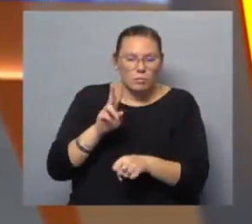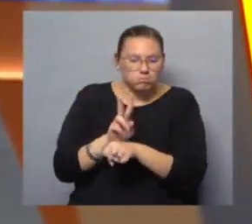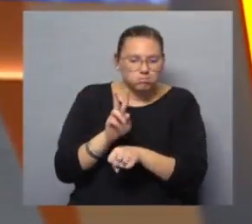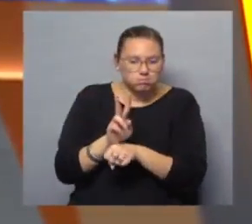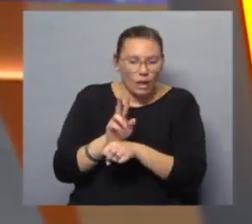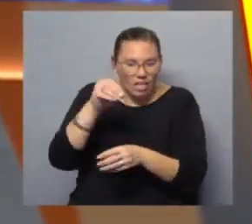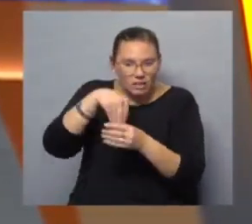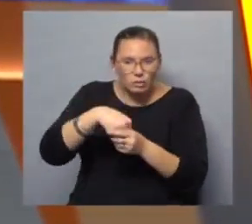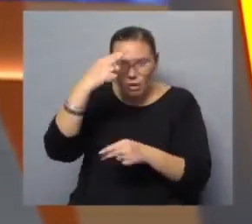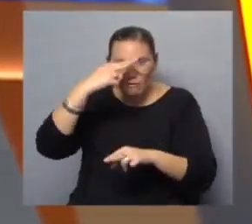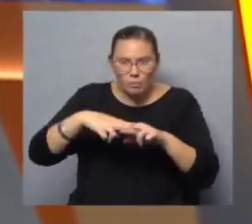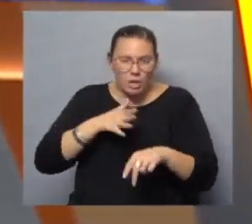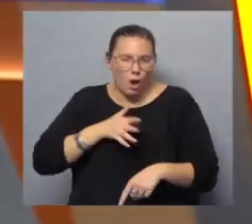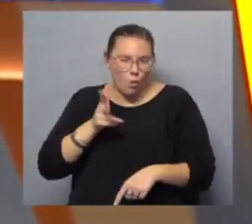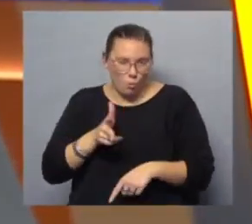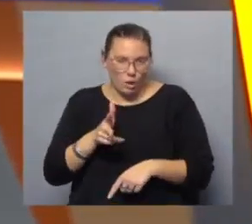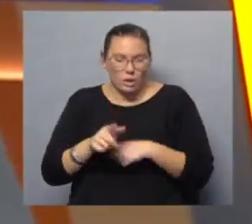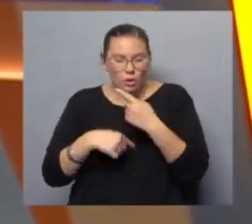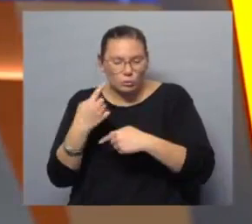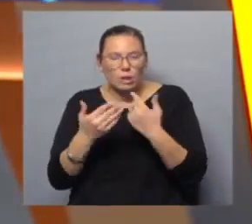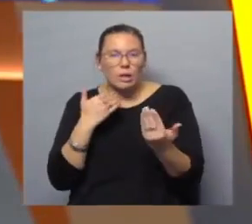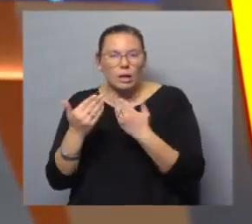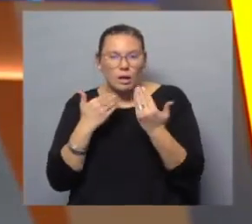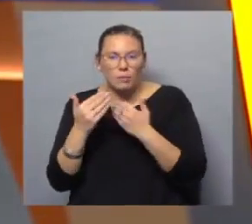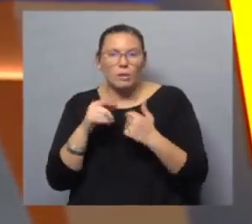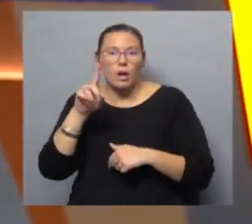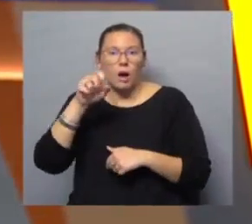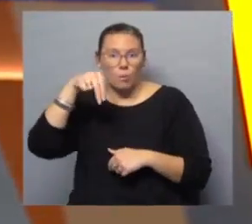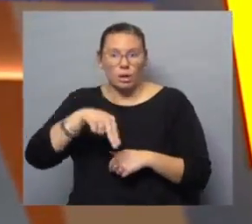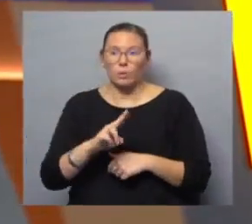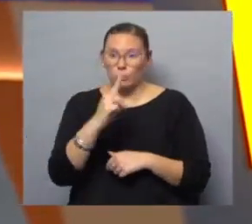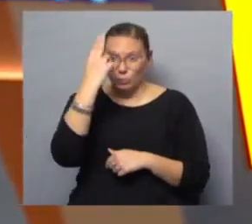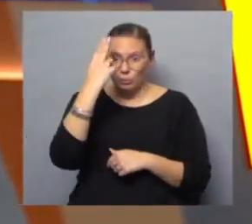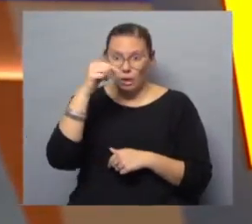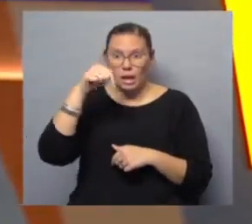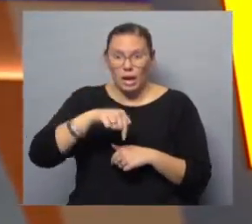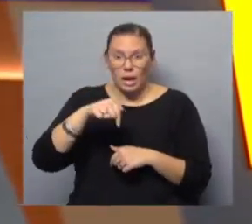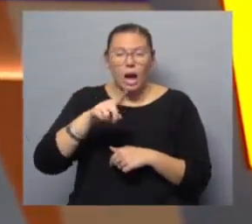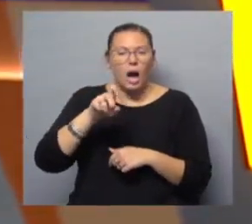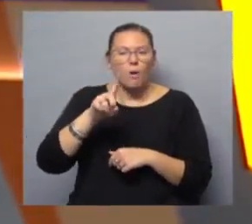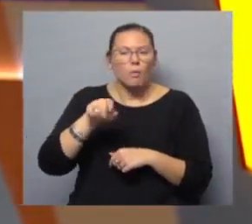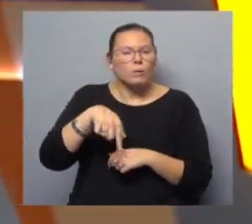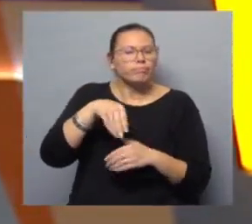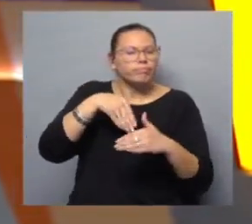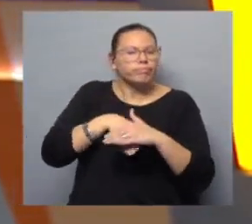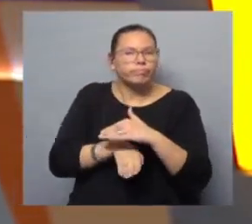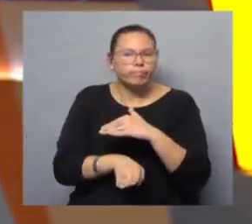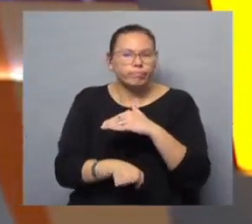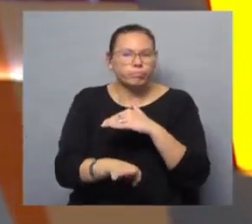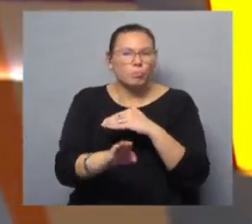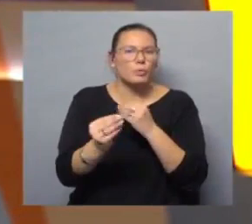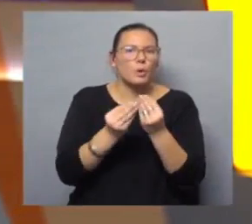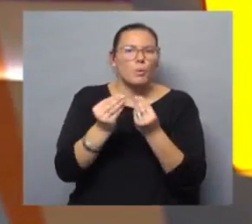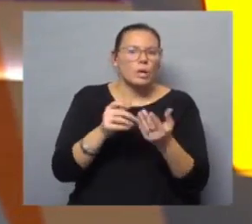de enfermedades humanas. Y seguiremos conversando sobre aguas en Uruguay, en este caso sobre las aguas subterráneas. ¿Cuál es